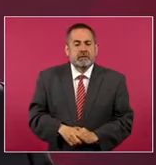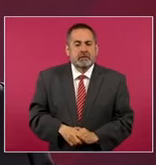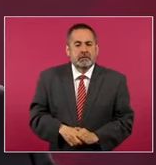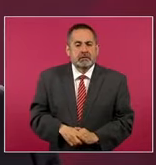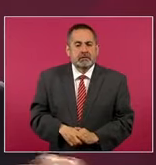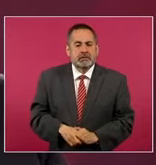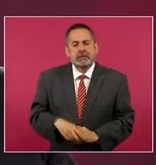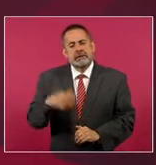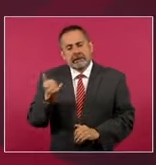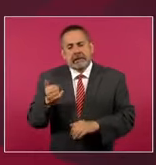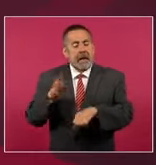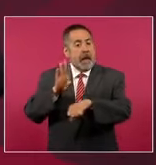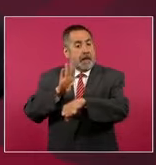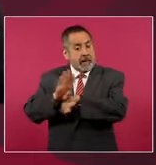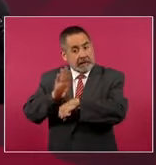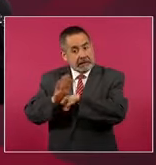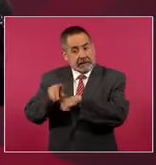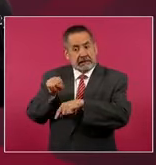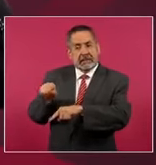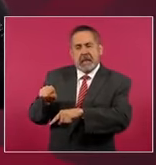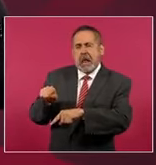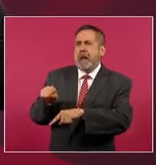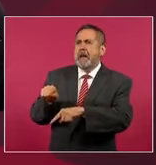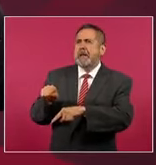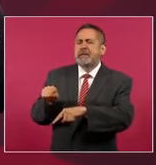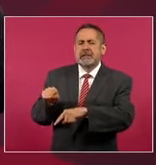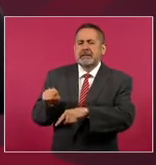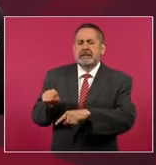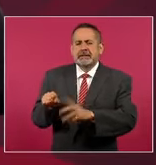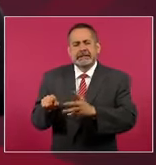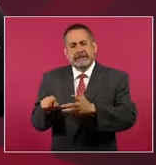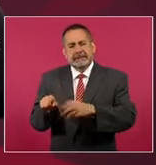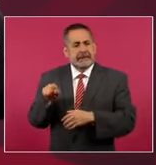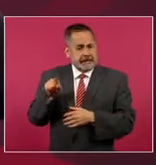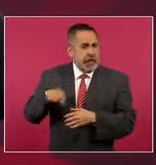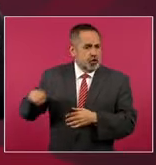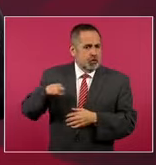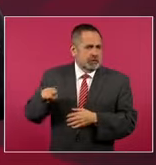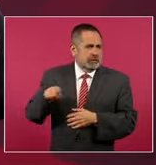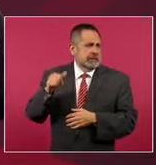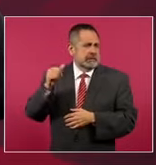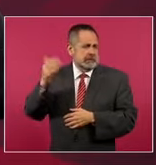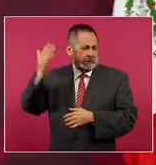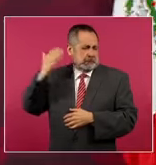Y Brasil siempre ha buscado